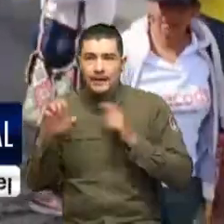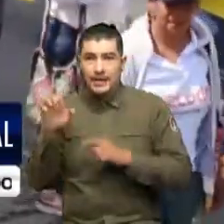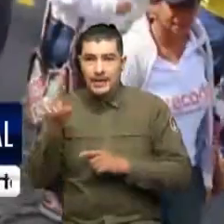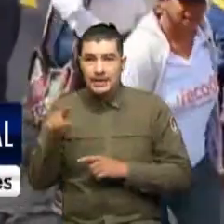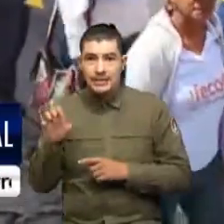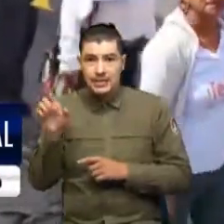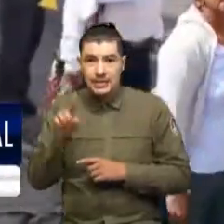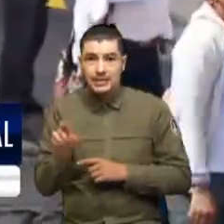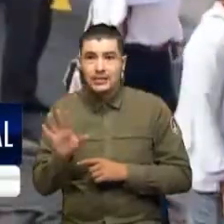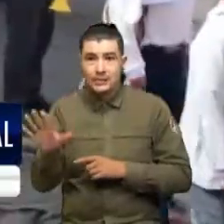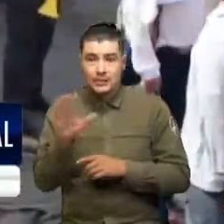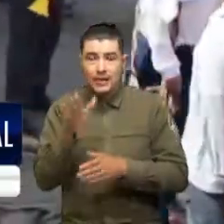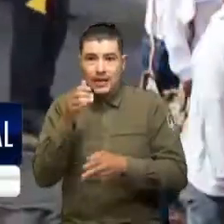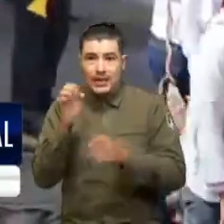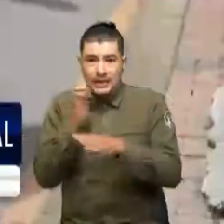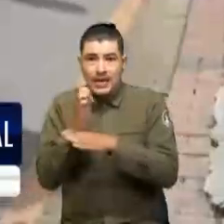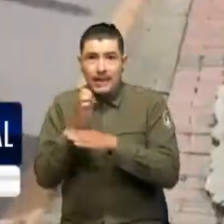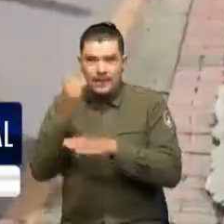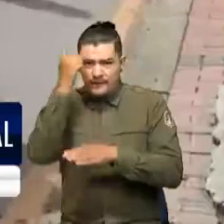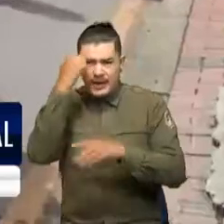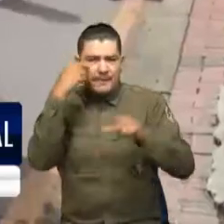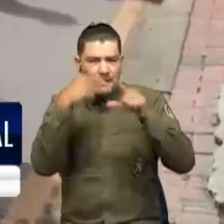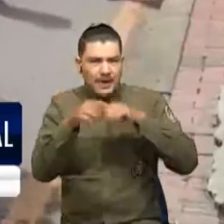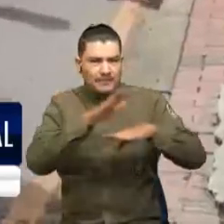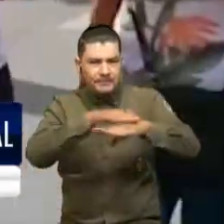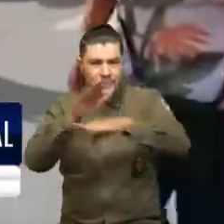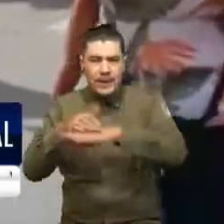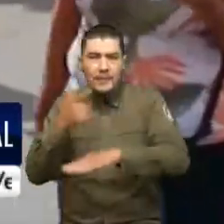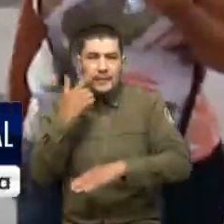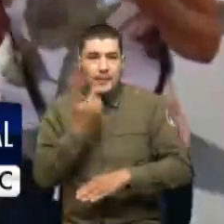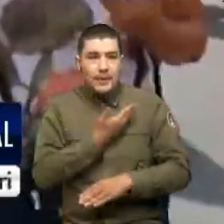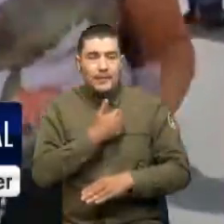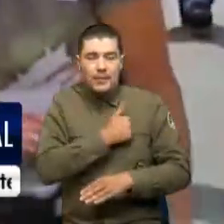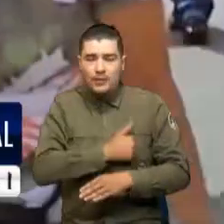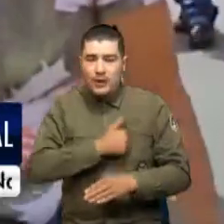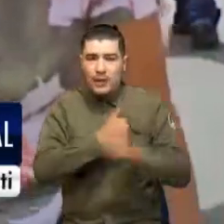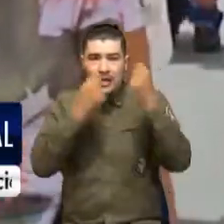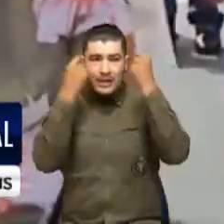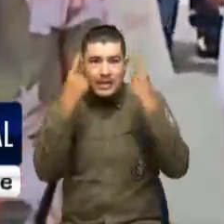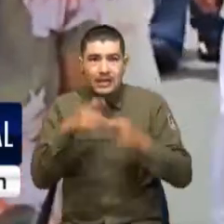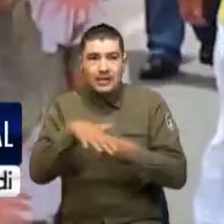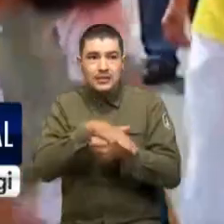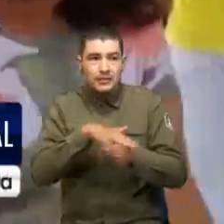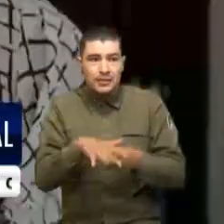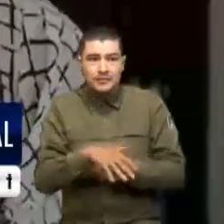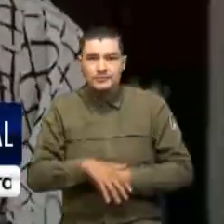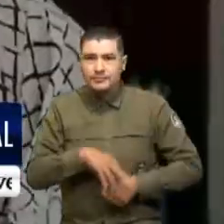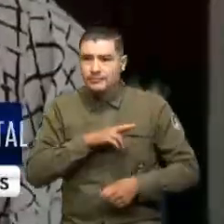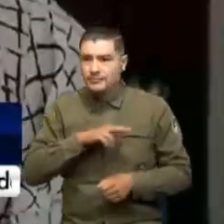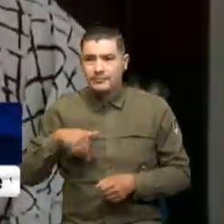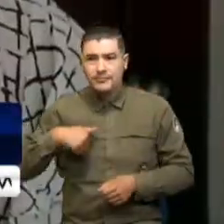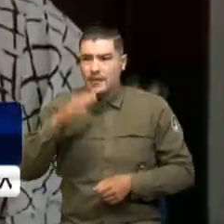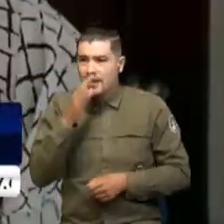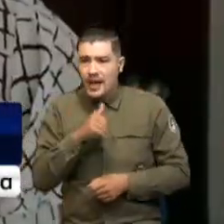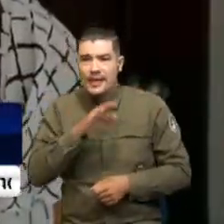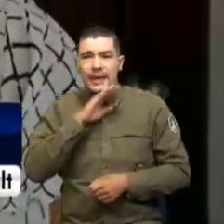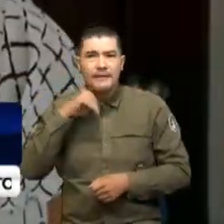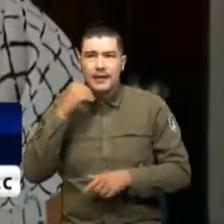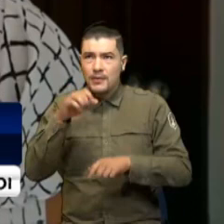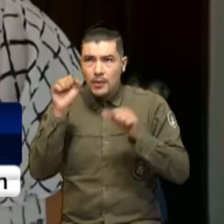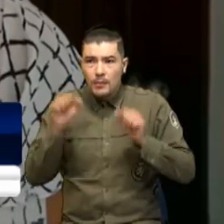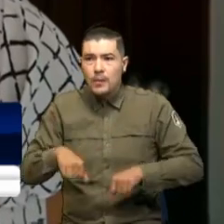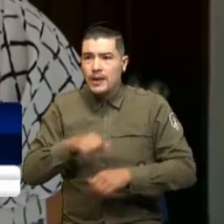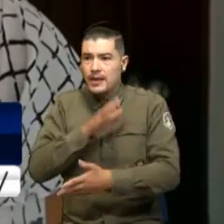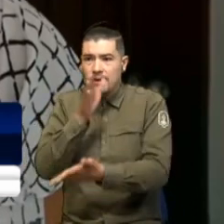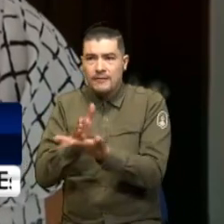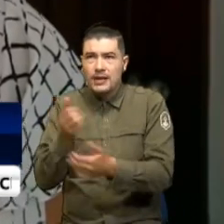medio de la crisis un mensaje a los padres de familia para que comprendan su situación decir a los padres de familia es que nadie enfermo puede ir a trabajar